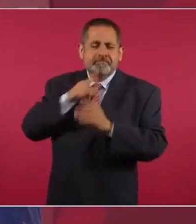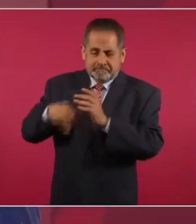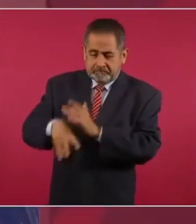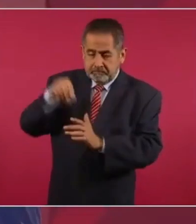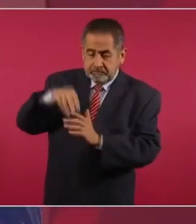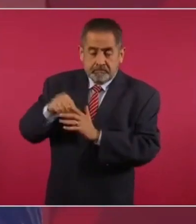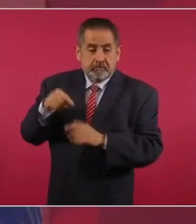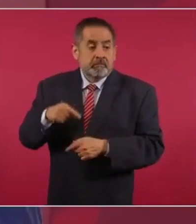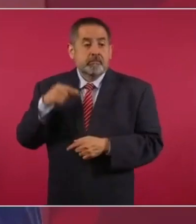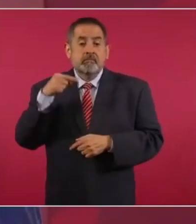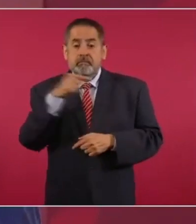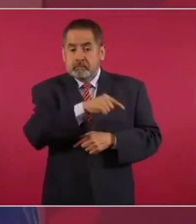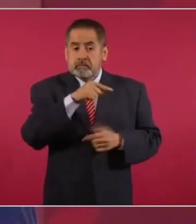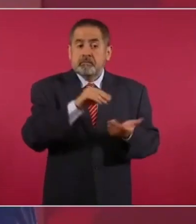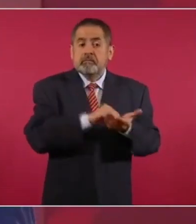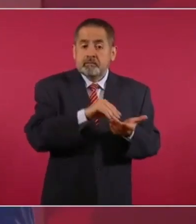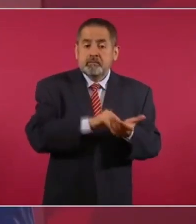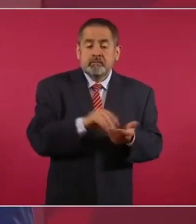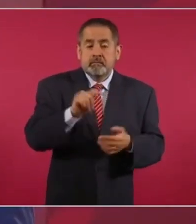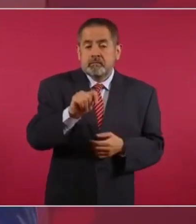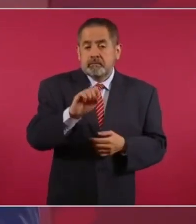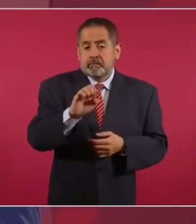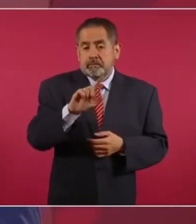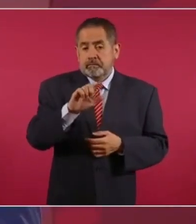él estaba todavía en Televisa